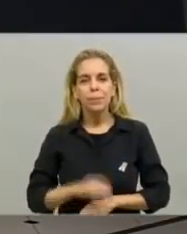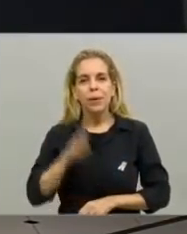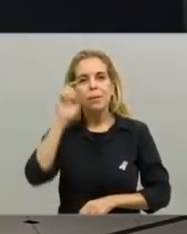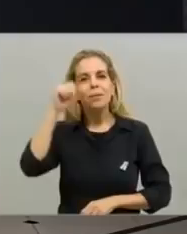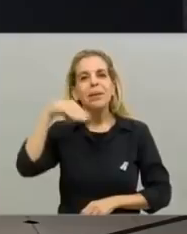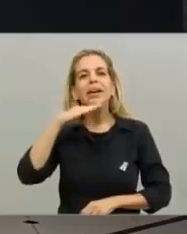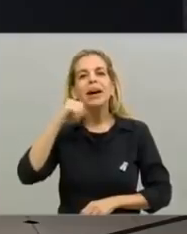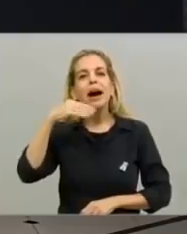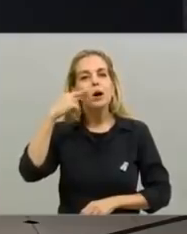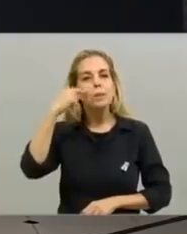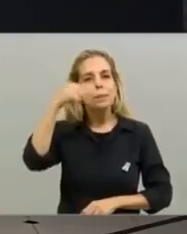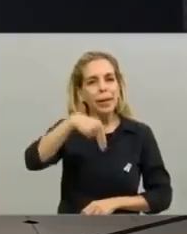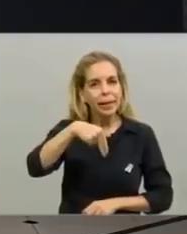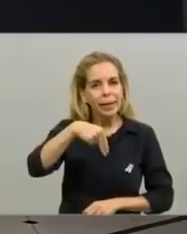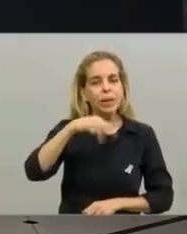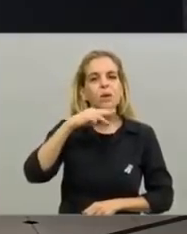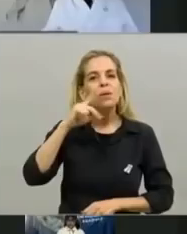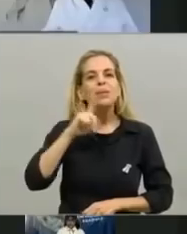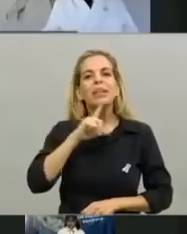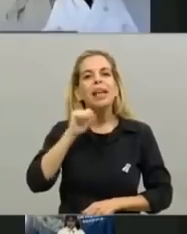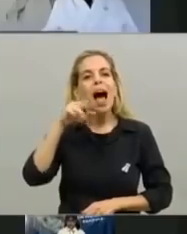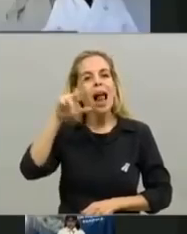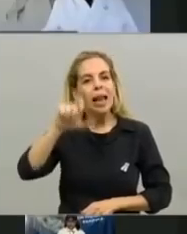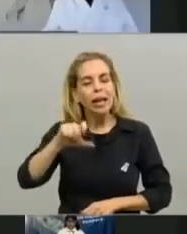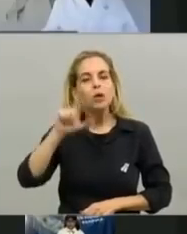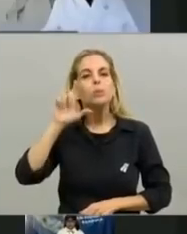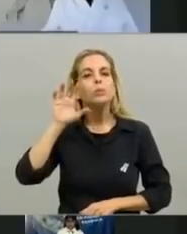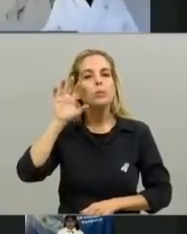Benjamín David Godoy Vitale, de La Rioja.